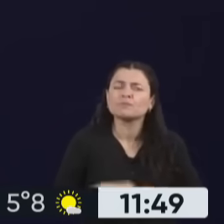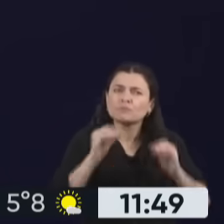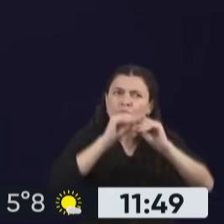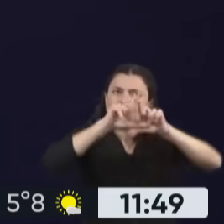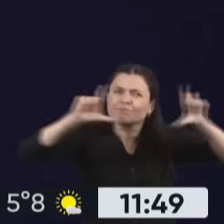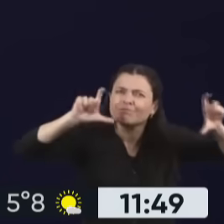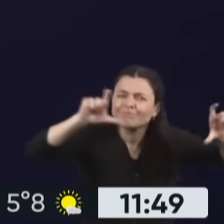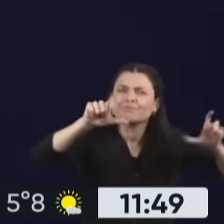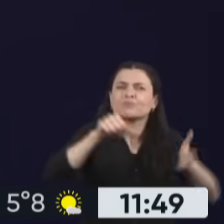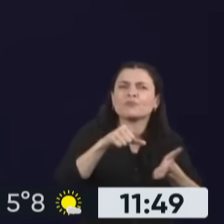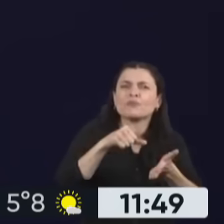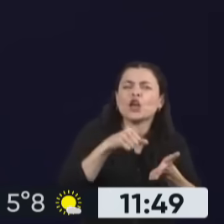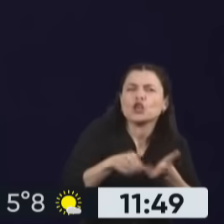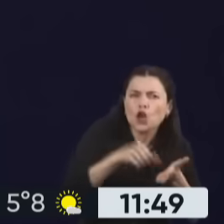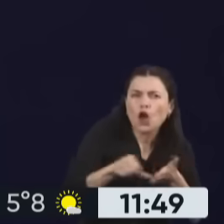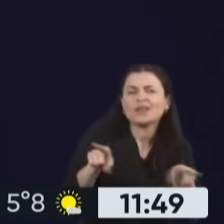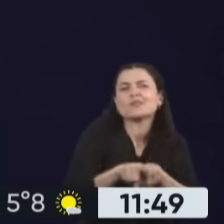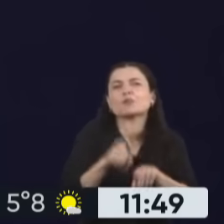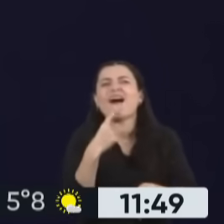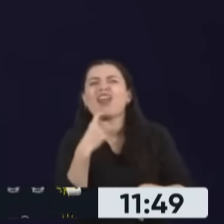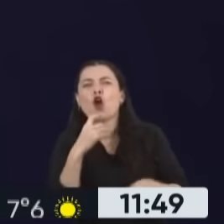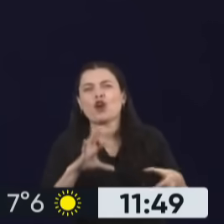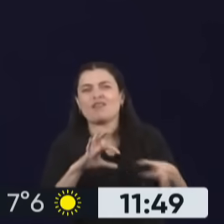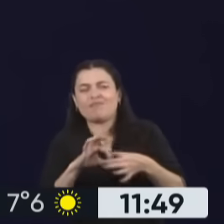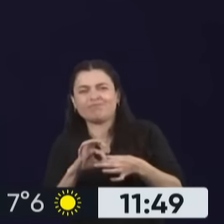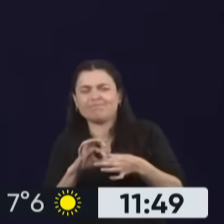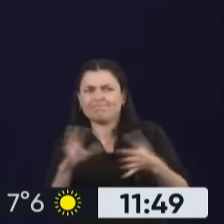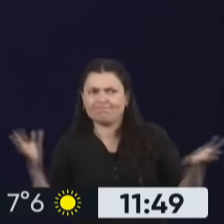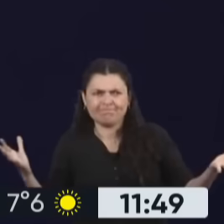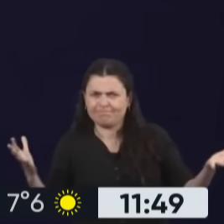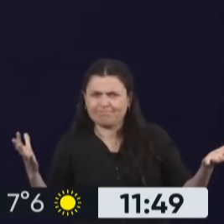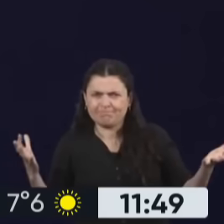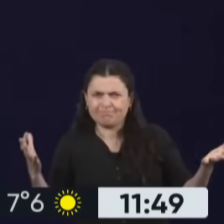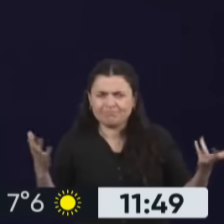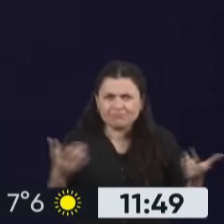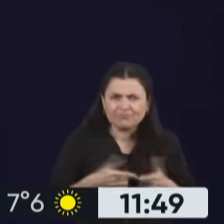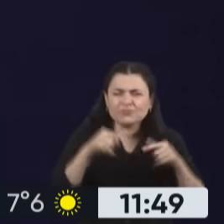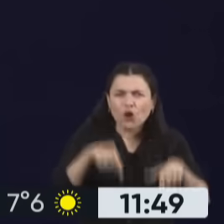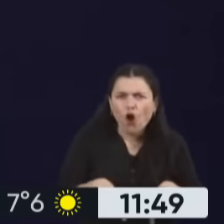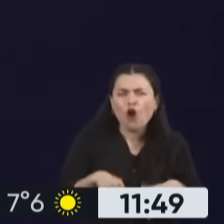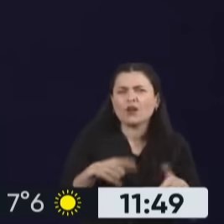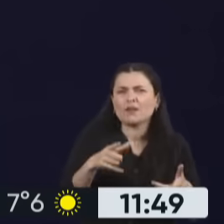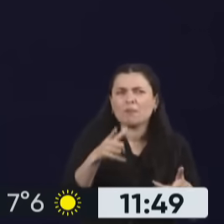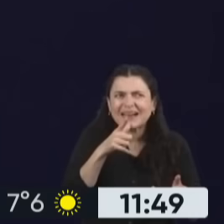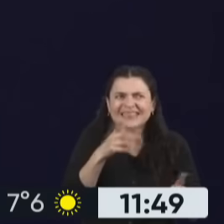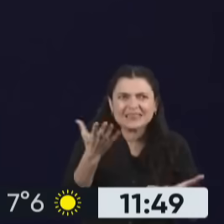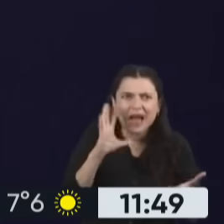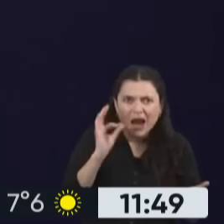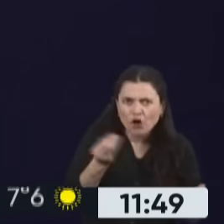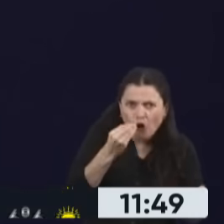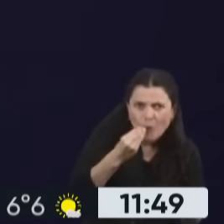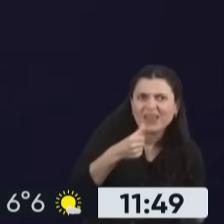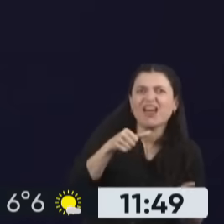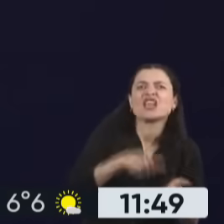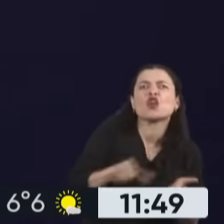puso los ñoquis a la Adorni, así que le deben haber salido espectaculares, ¿no? ¿Lo van a comer al